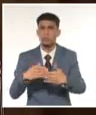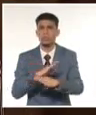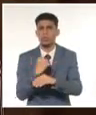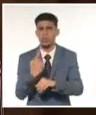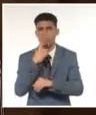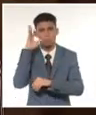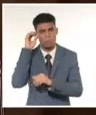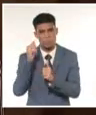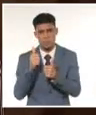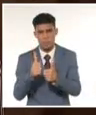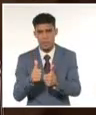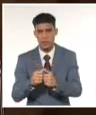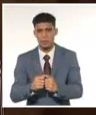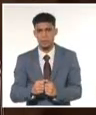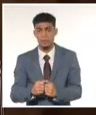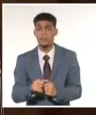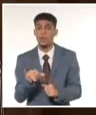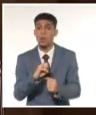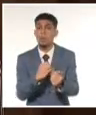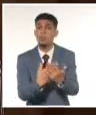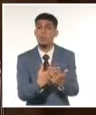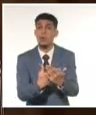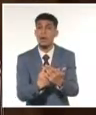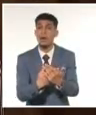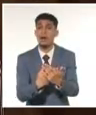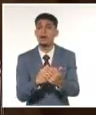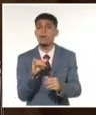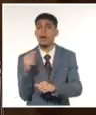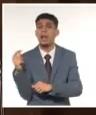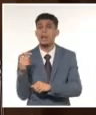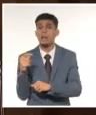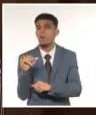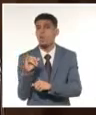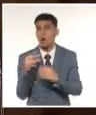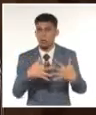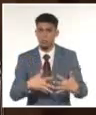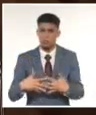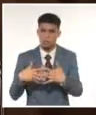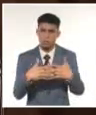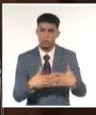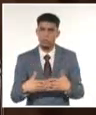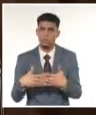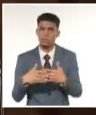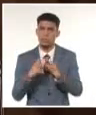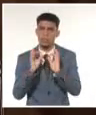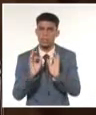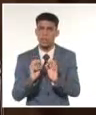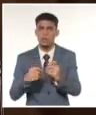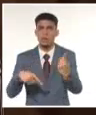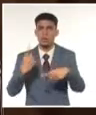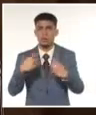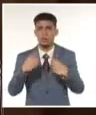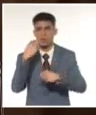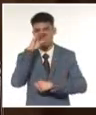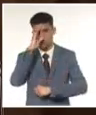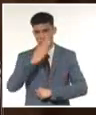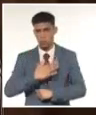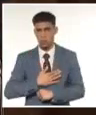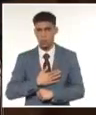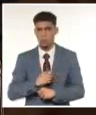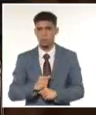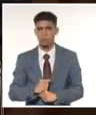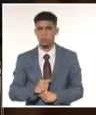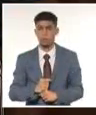la perversidad del enemigo como las que se erigen para enfrentarlo en el heroísmo cotidiano del pueblo cubano, para no